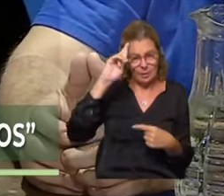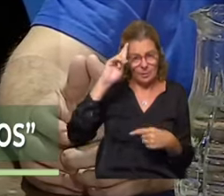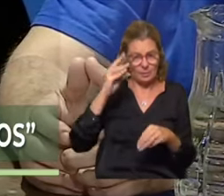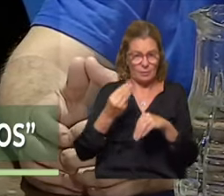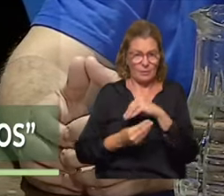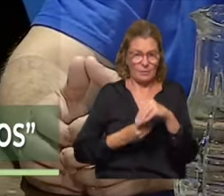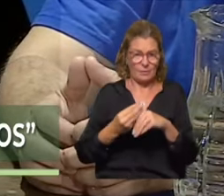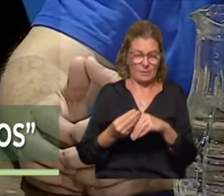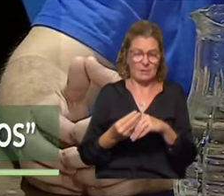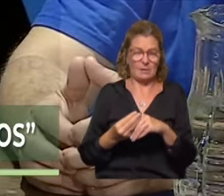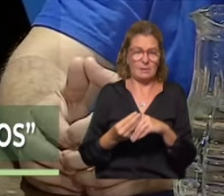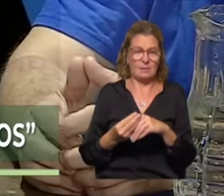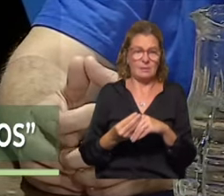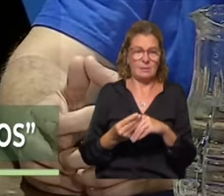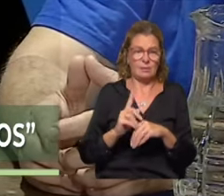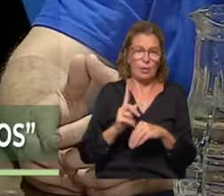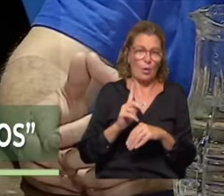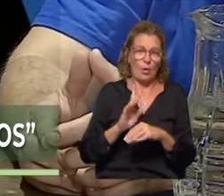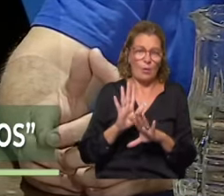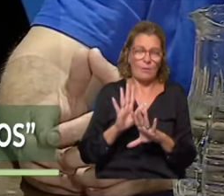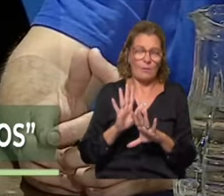familia, no vamos a